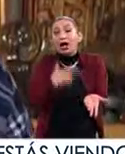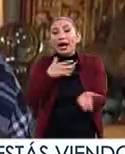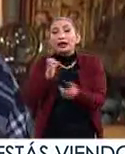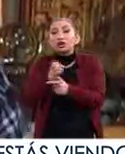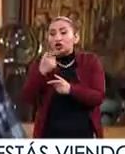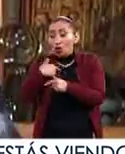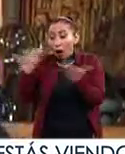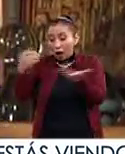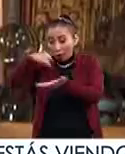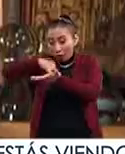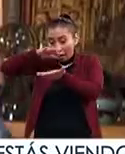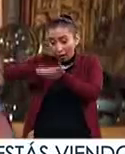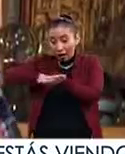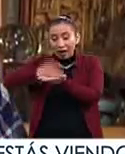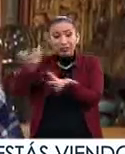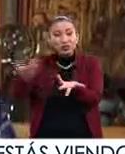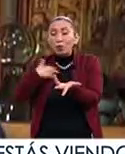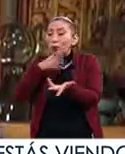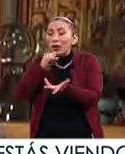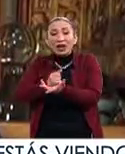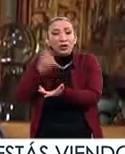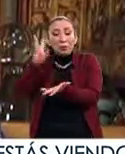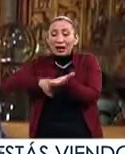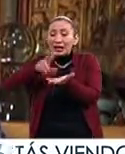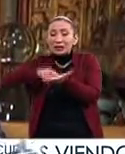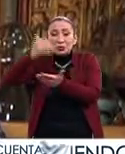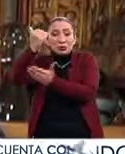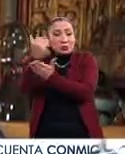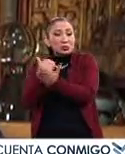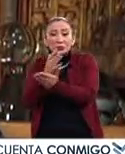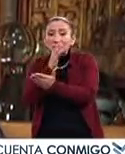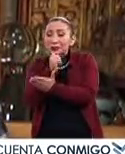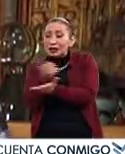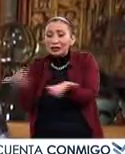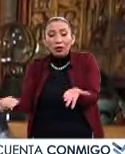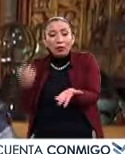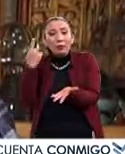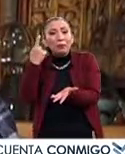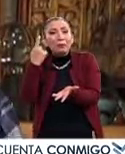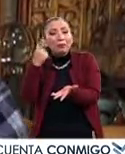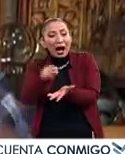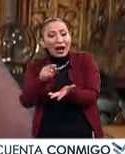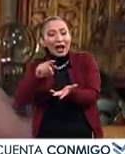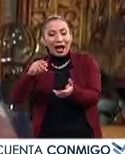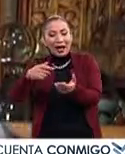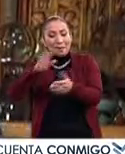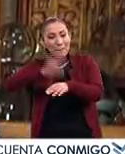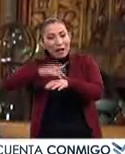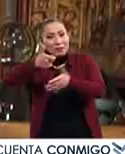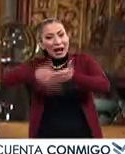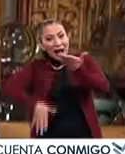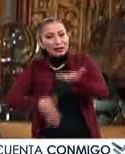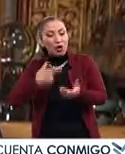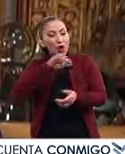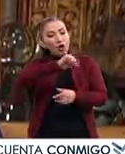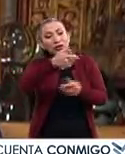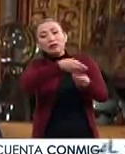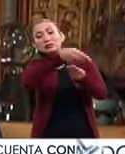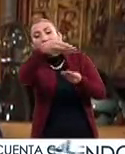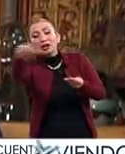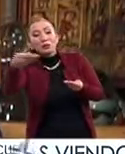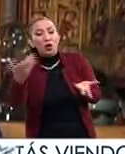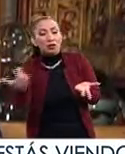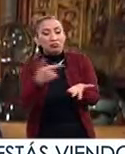para editarlo a precio porque no le logro bajar el precio suficiente como para dar otro salto, otro nivel de lectores con menos